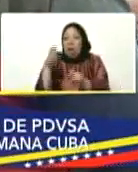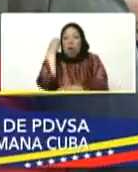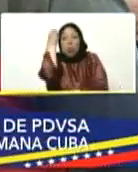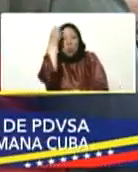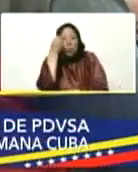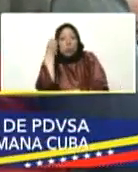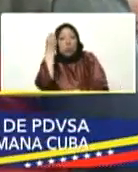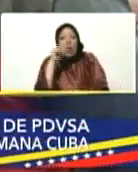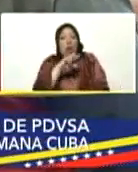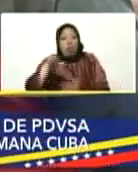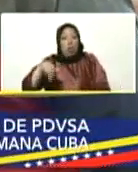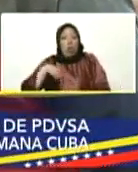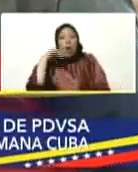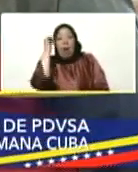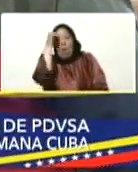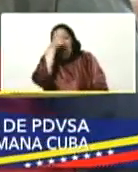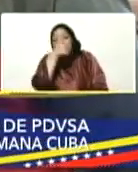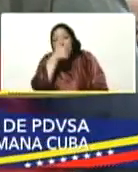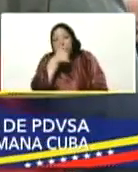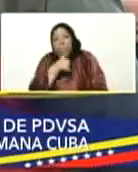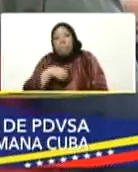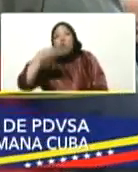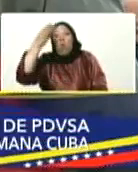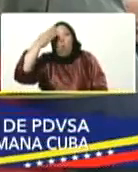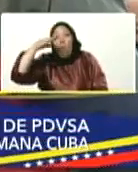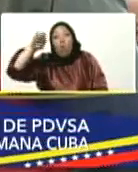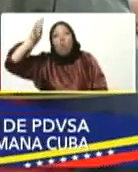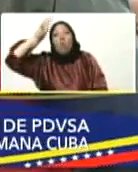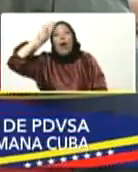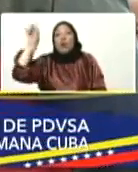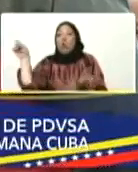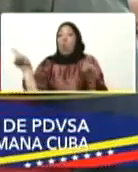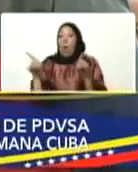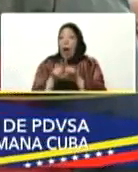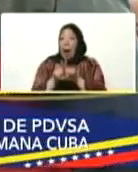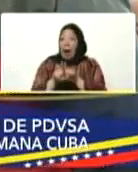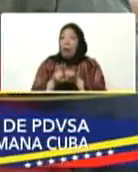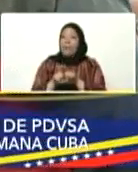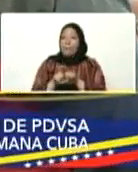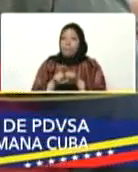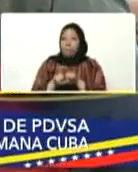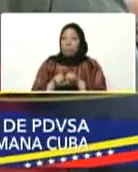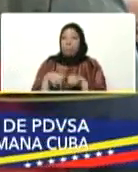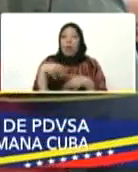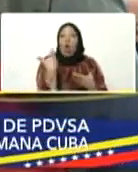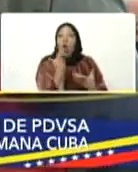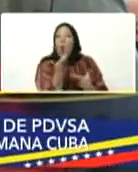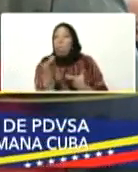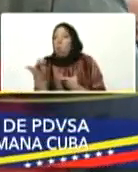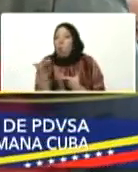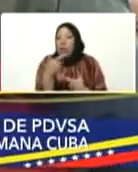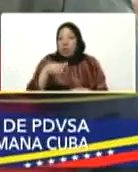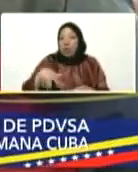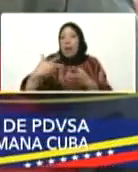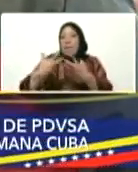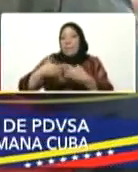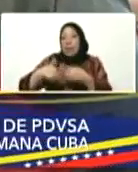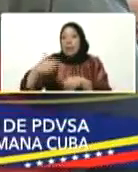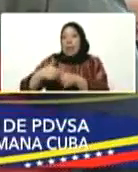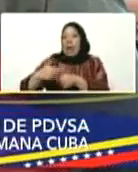resiliencia del pueblo cubano y de los mecánicos de los bomberos de PDVSA para lograr impulsar el